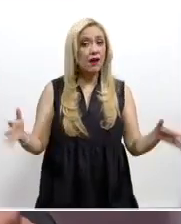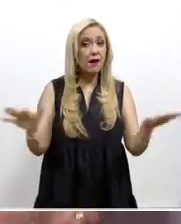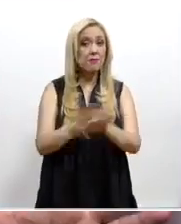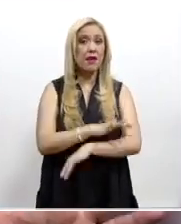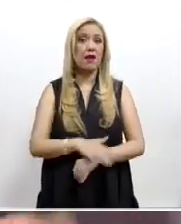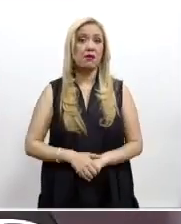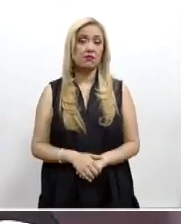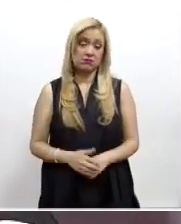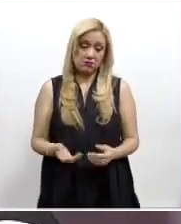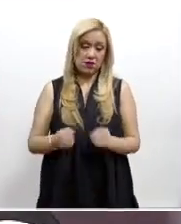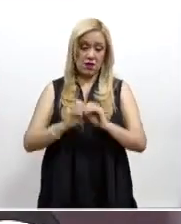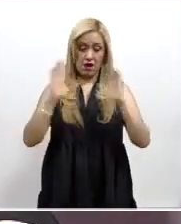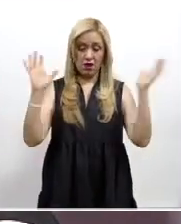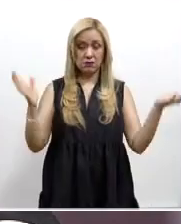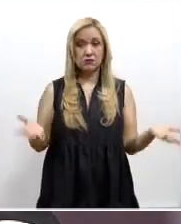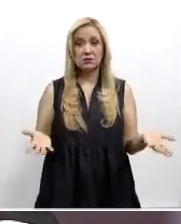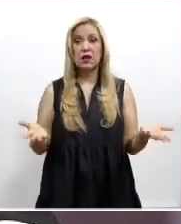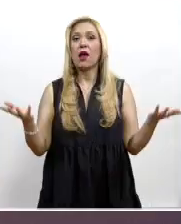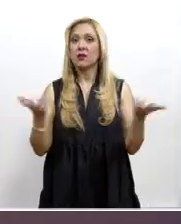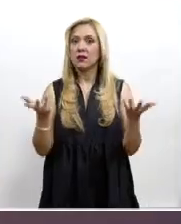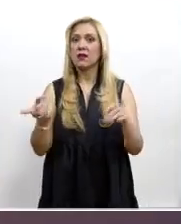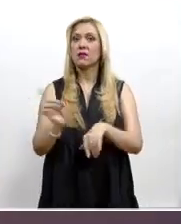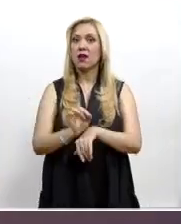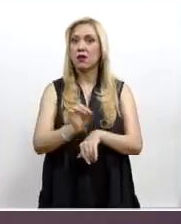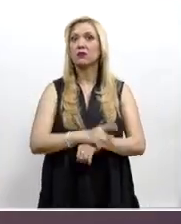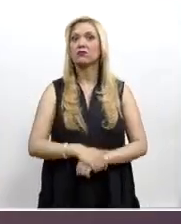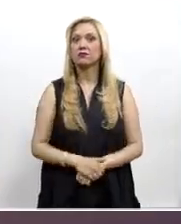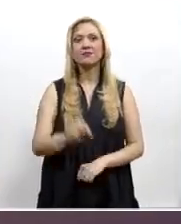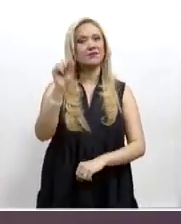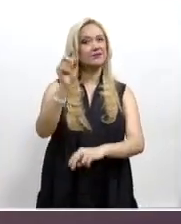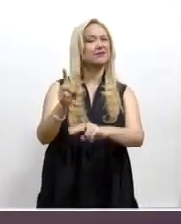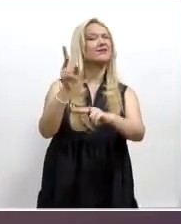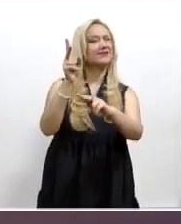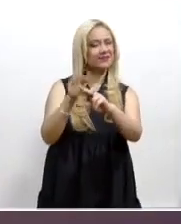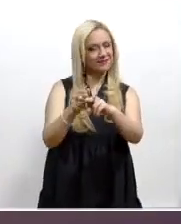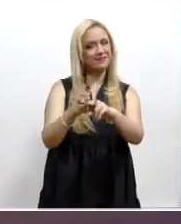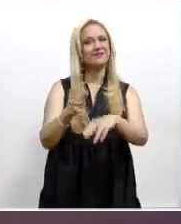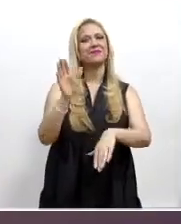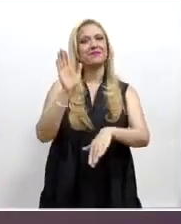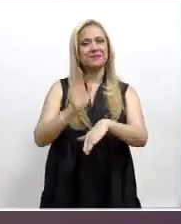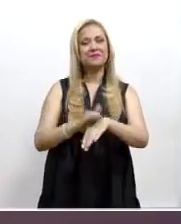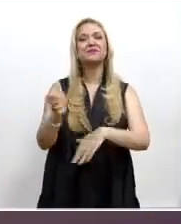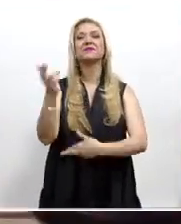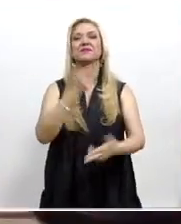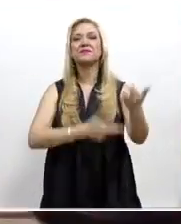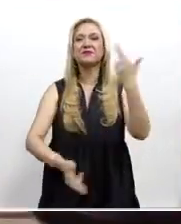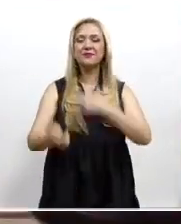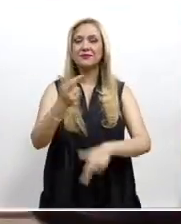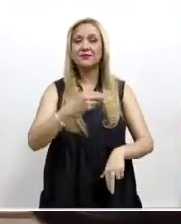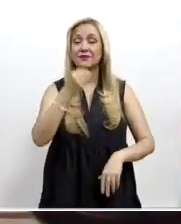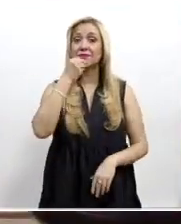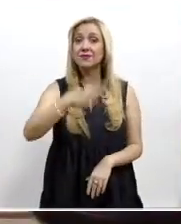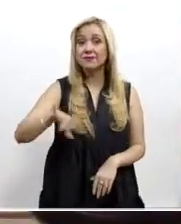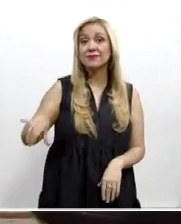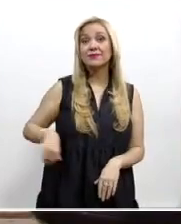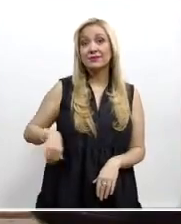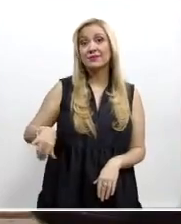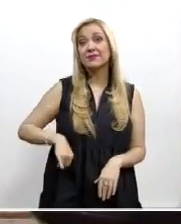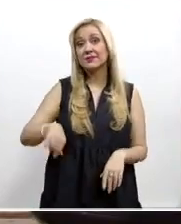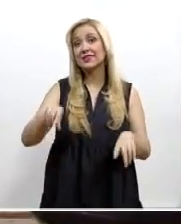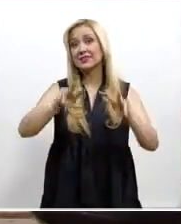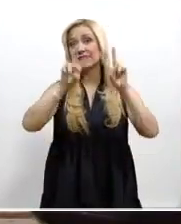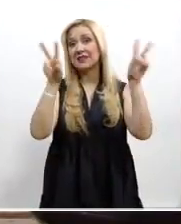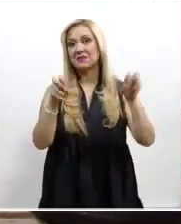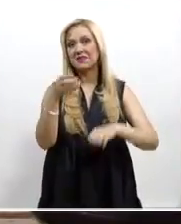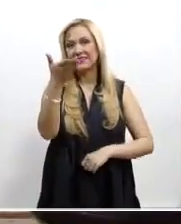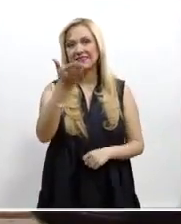ver, ¿no? En las acciones diarias. Vamos a hacer una pausa y regresamos con más comentarios aquí en